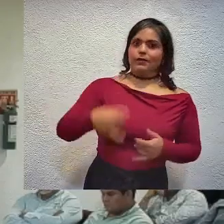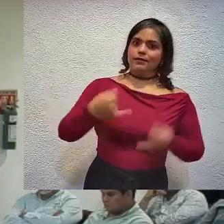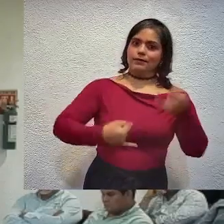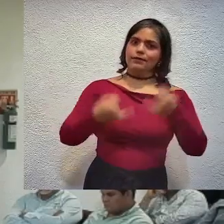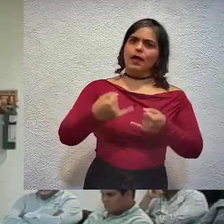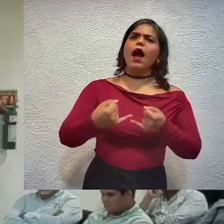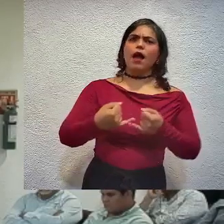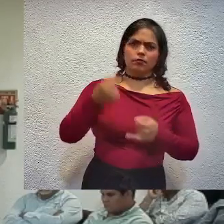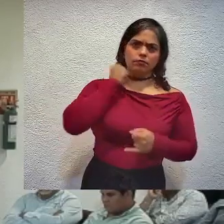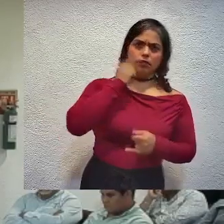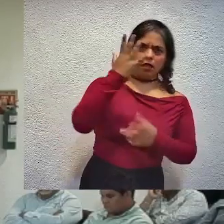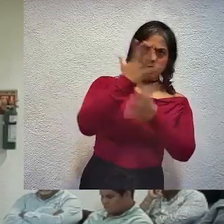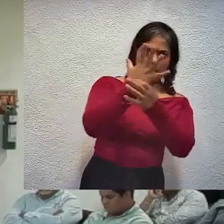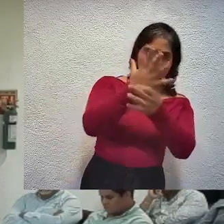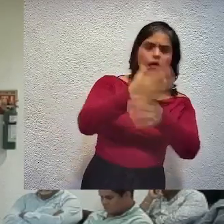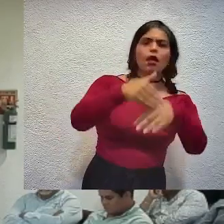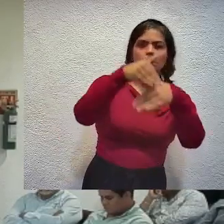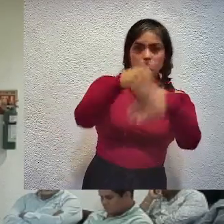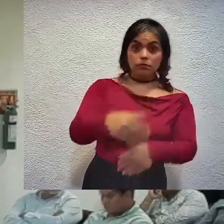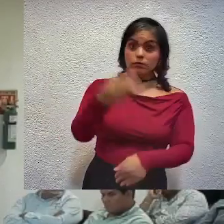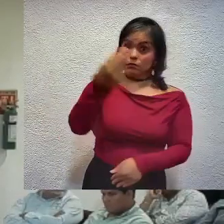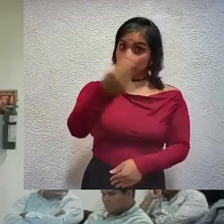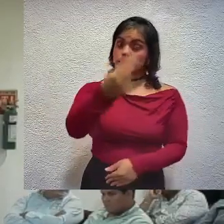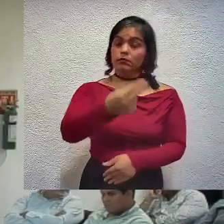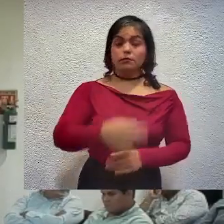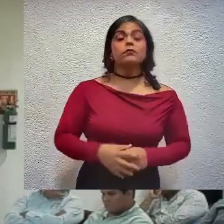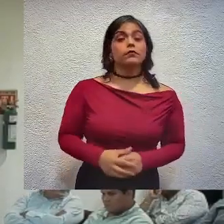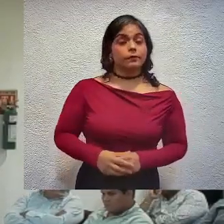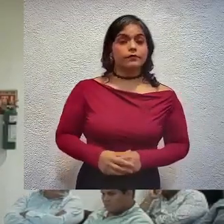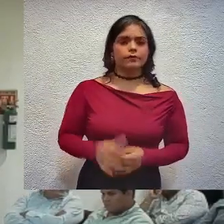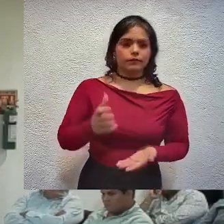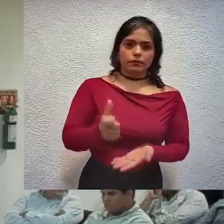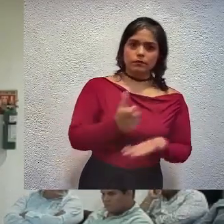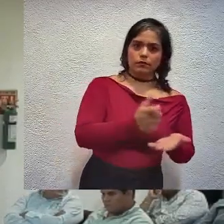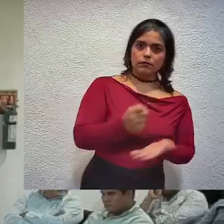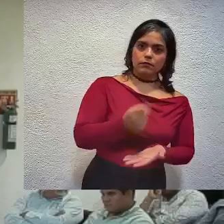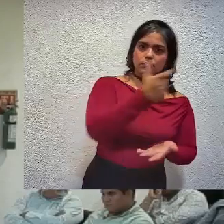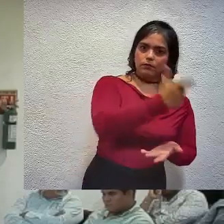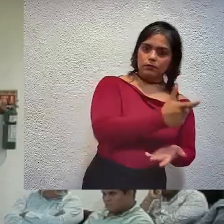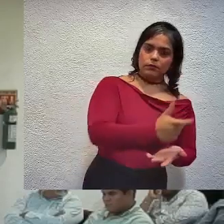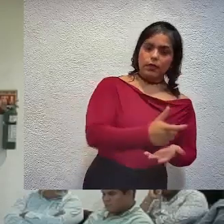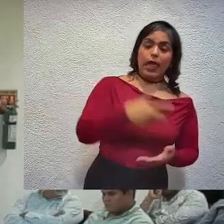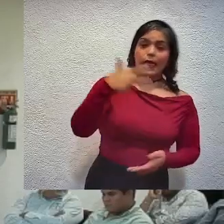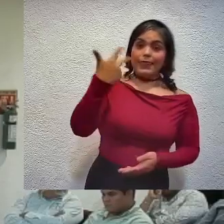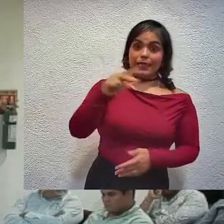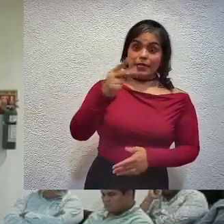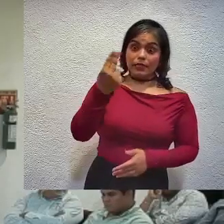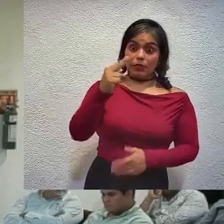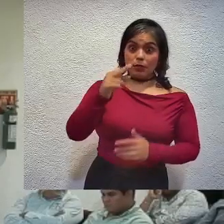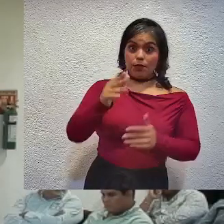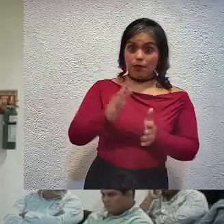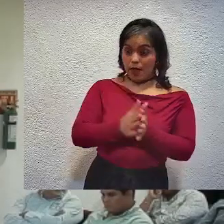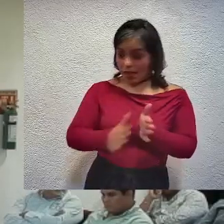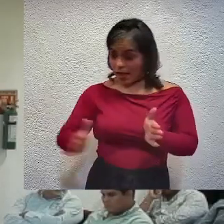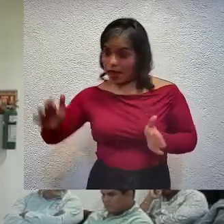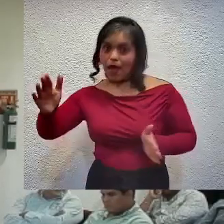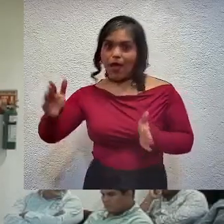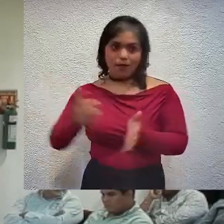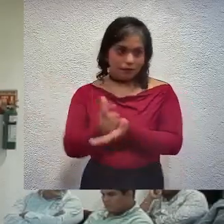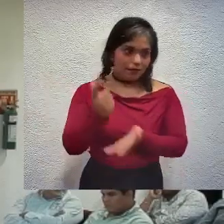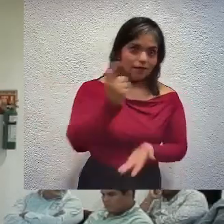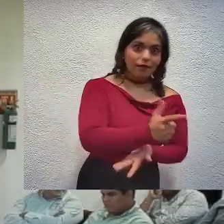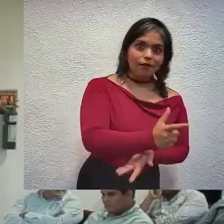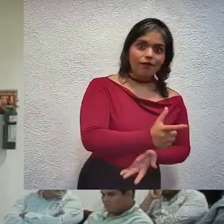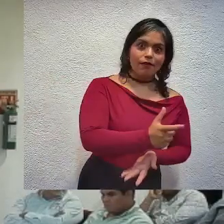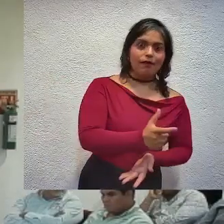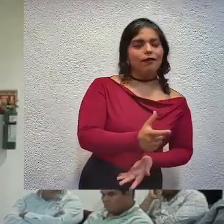para efectuar dicho pago. Así, realizar el pago por funciones después del 13 de noviembre del 2025, como pretende